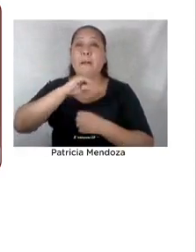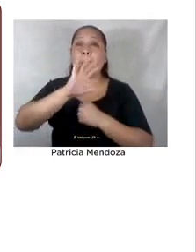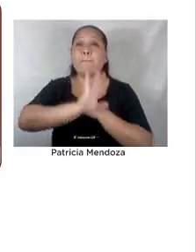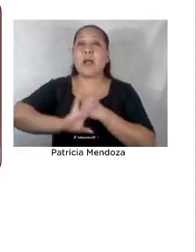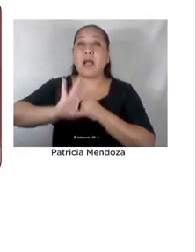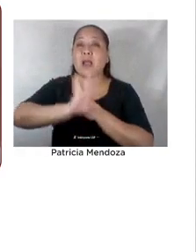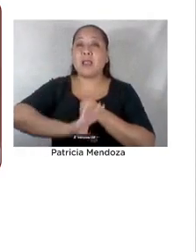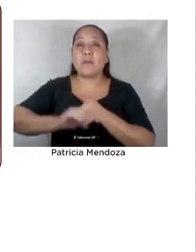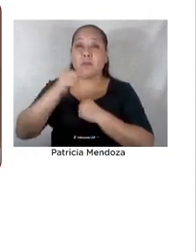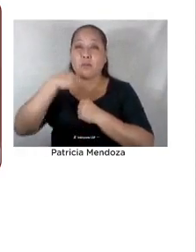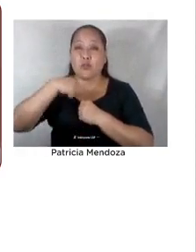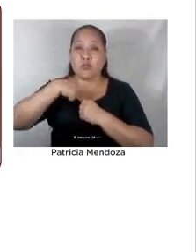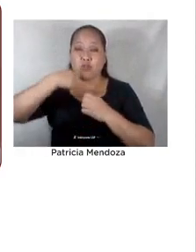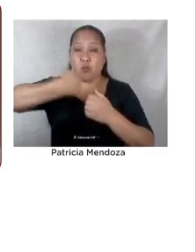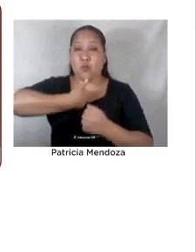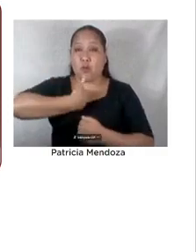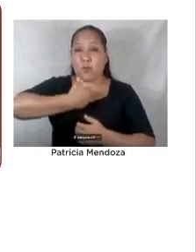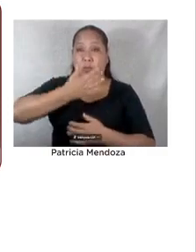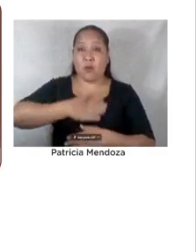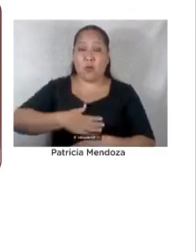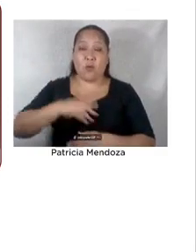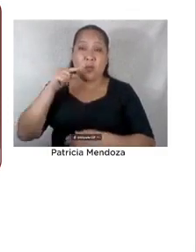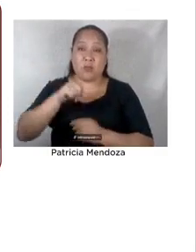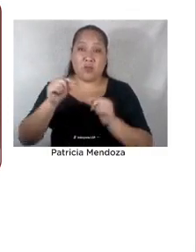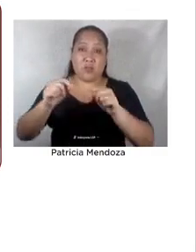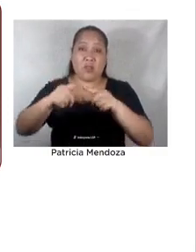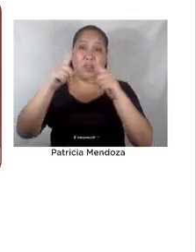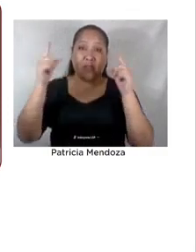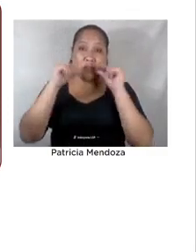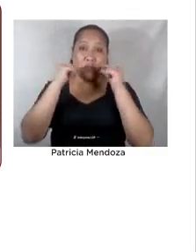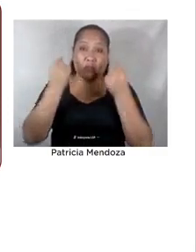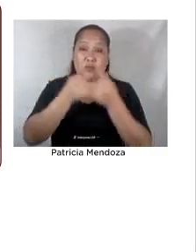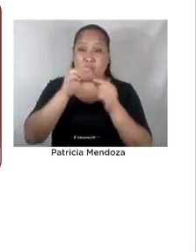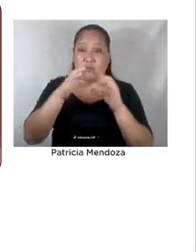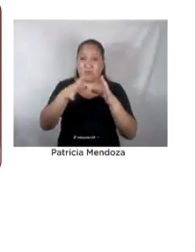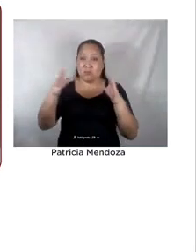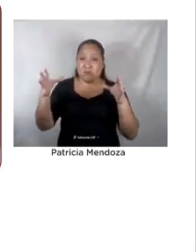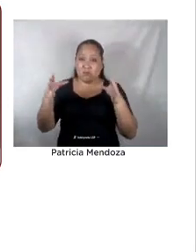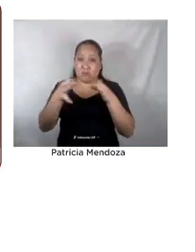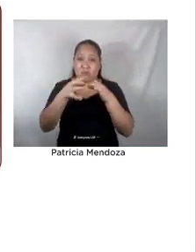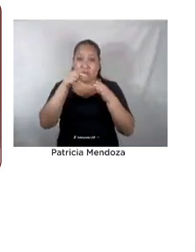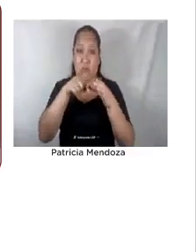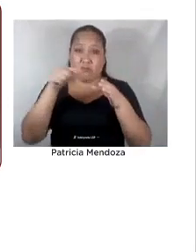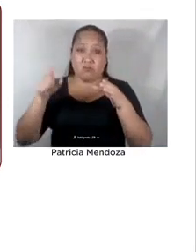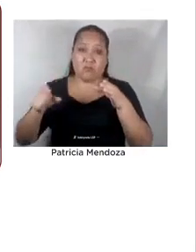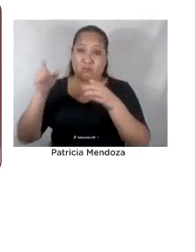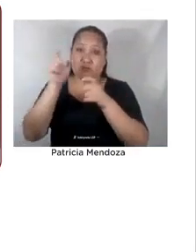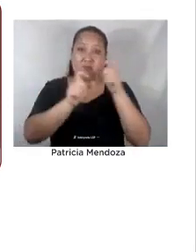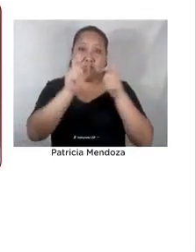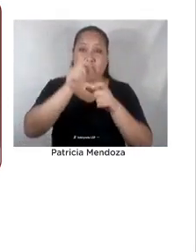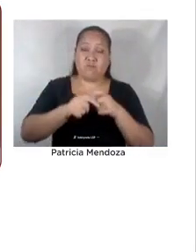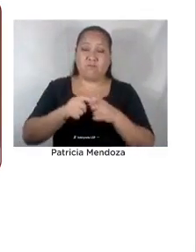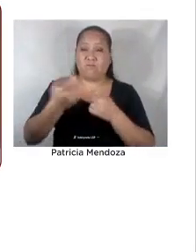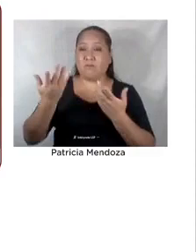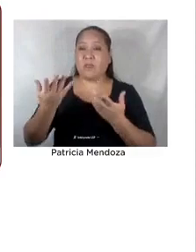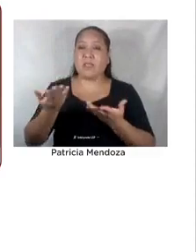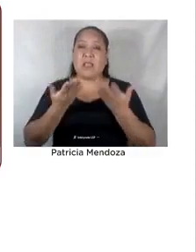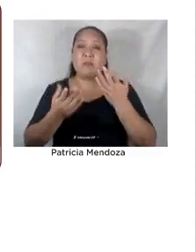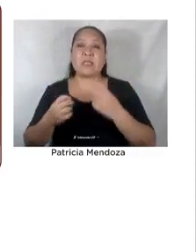Dentro de estas, los grandes grupos están en aquellos pacientes que sufren de algún